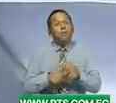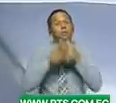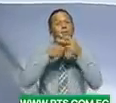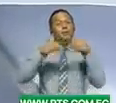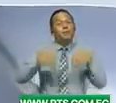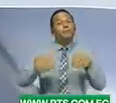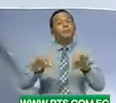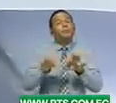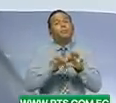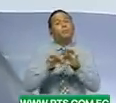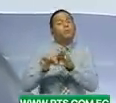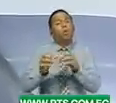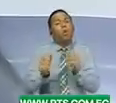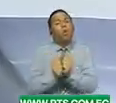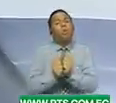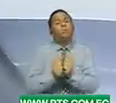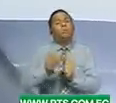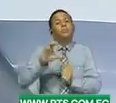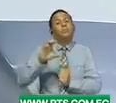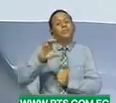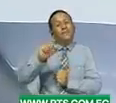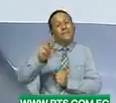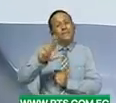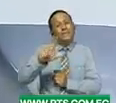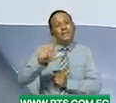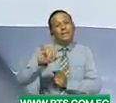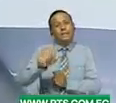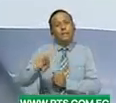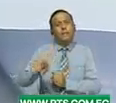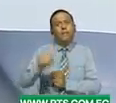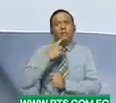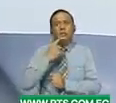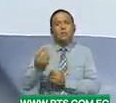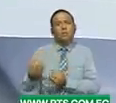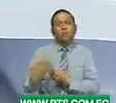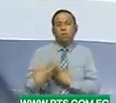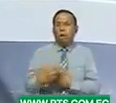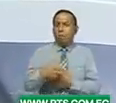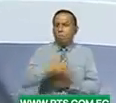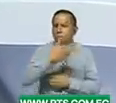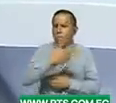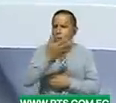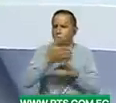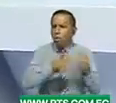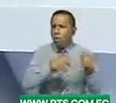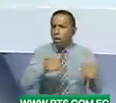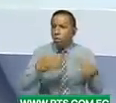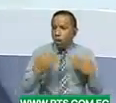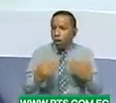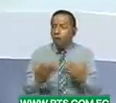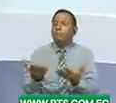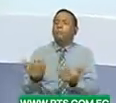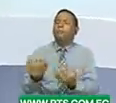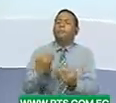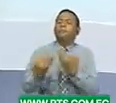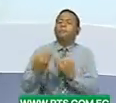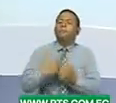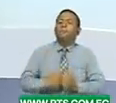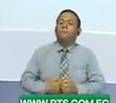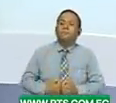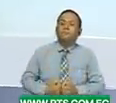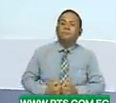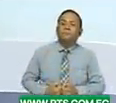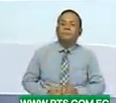junto a Charly Pisa y el reporte sobre un doble sicariato registrado en Guayaquil. Charly, adelante con tu informe.